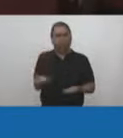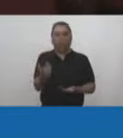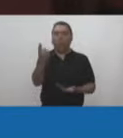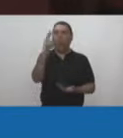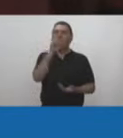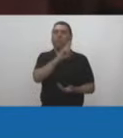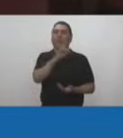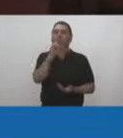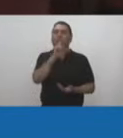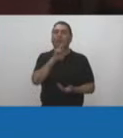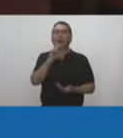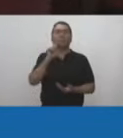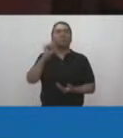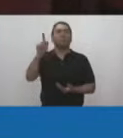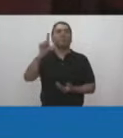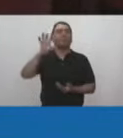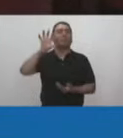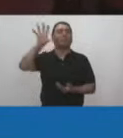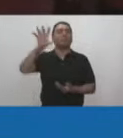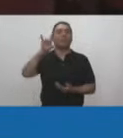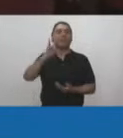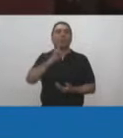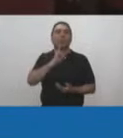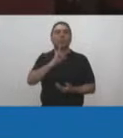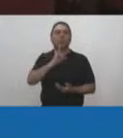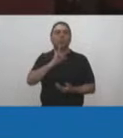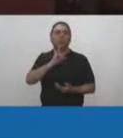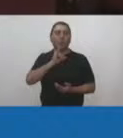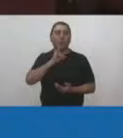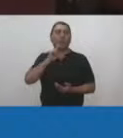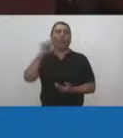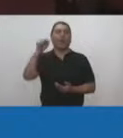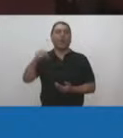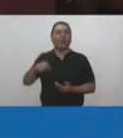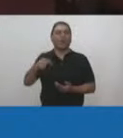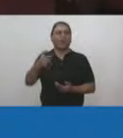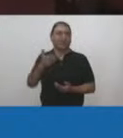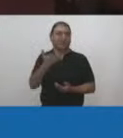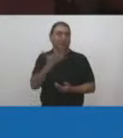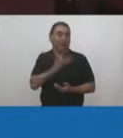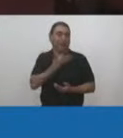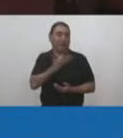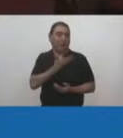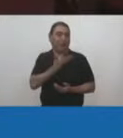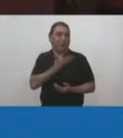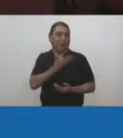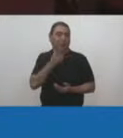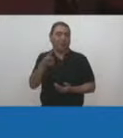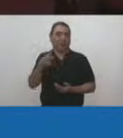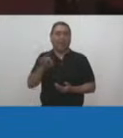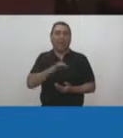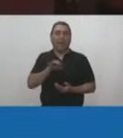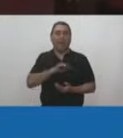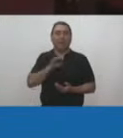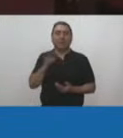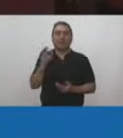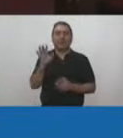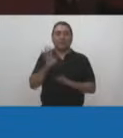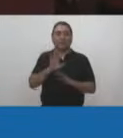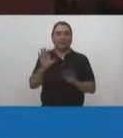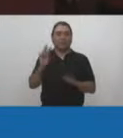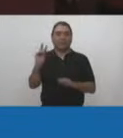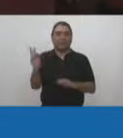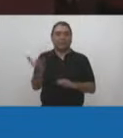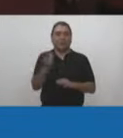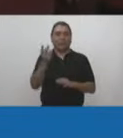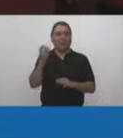No digo que haya que congelar para siempre el sueldo de los senadores, de ninguna manera. No. Yo creo que en este momento hay que